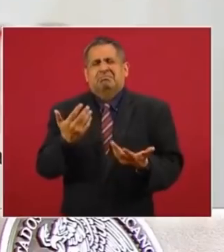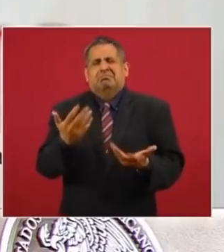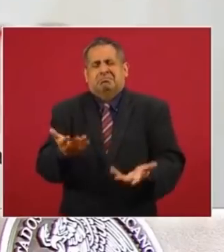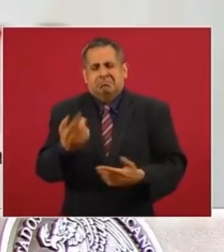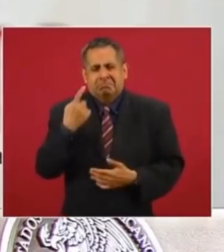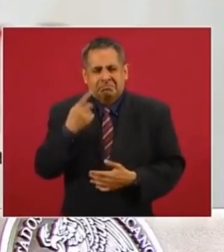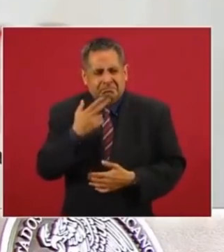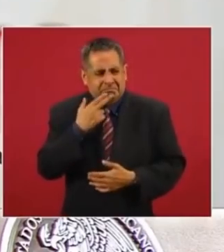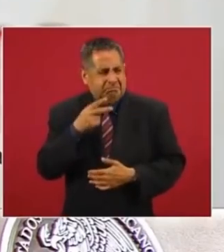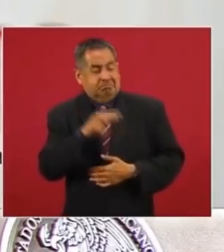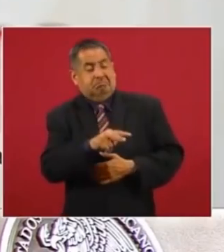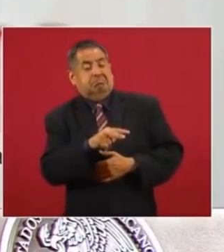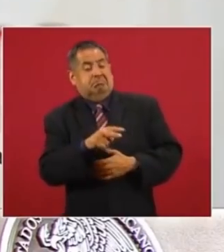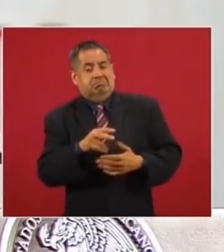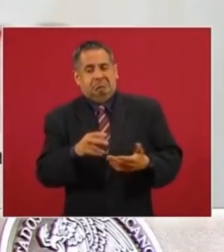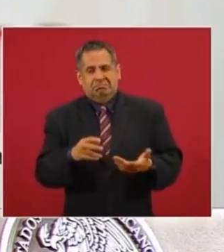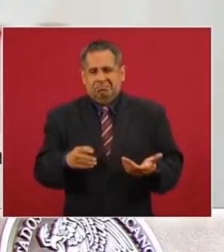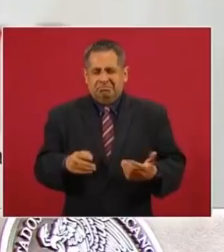le